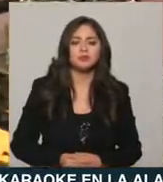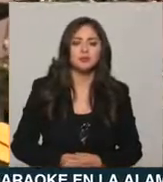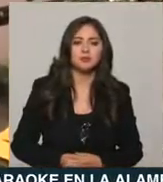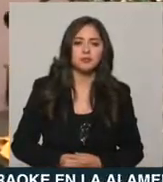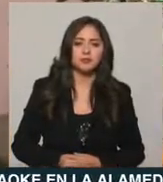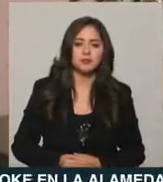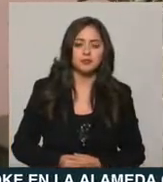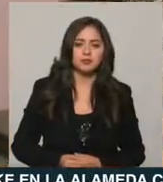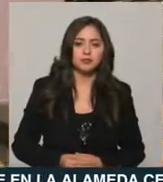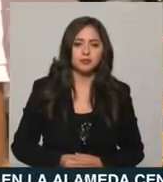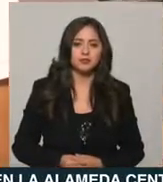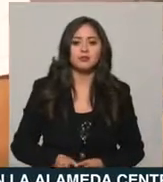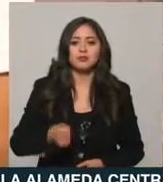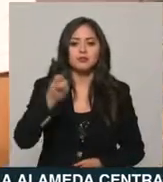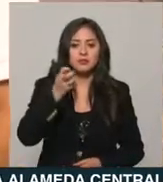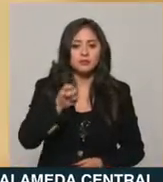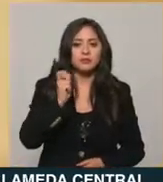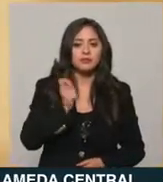Esta es la bebida de Lucas.